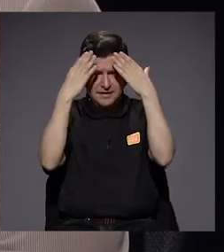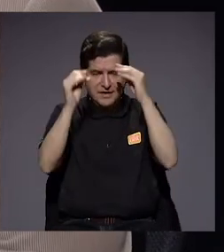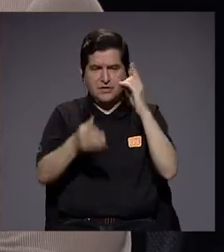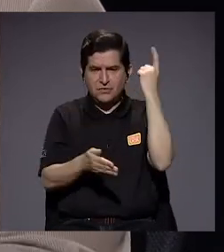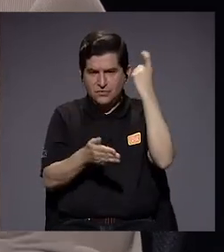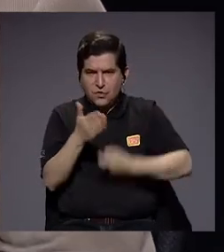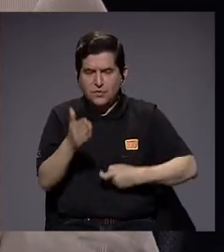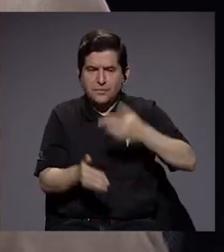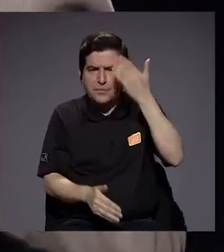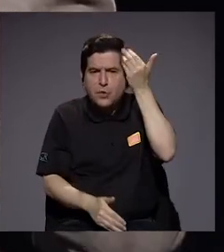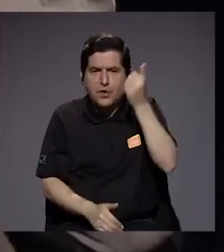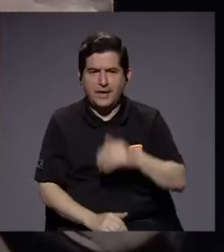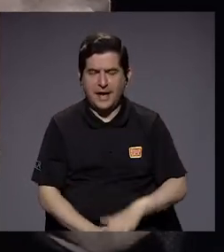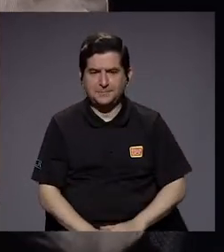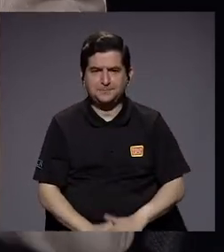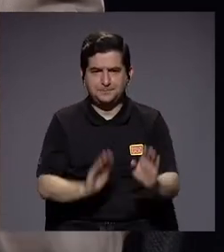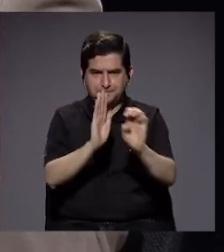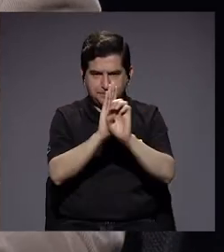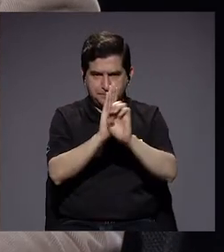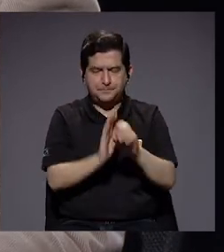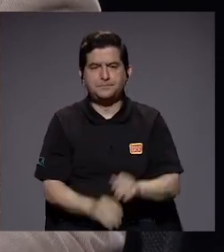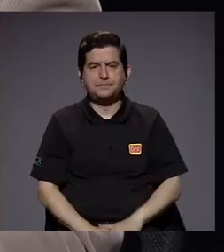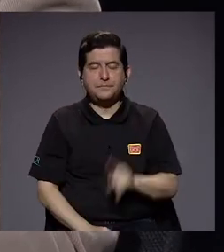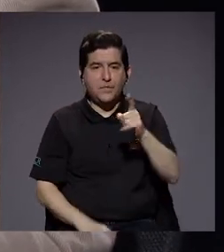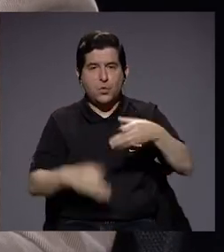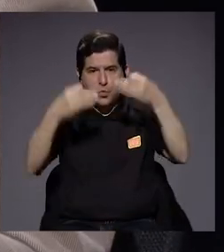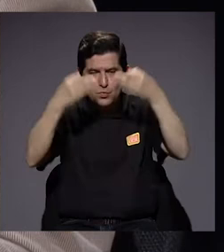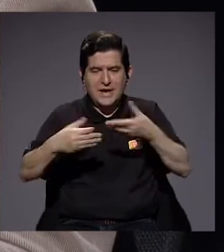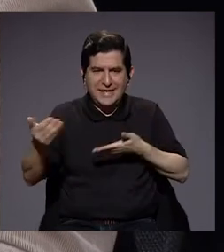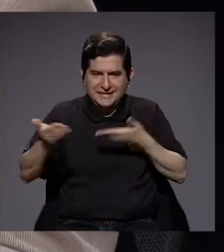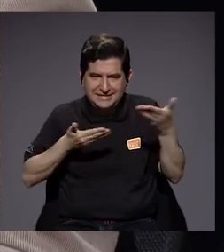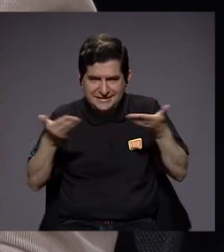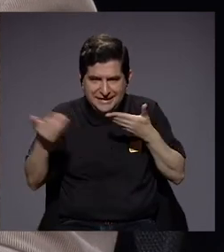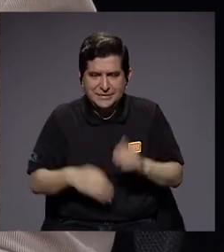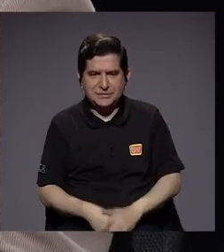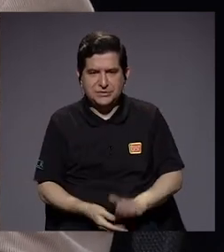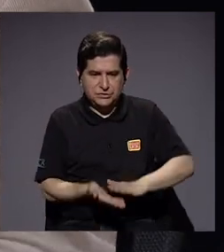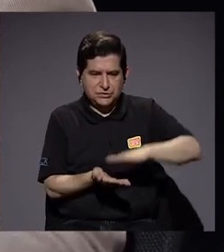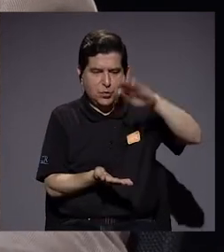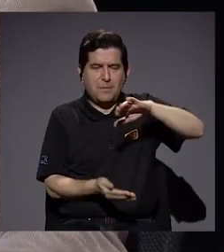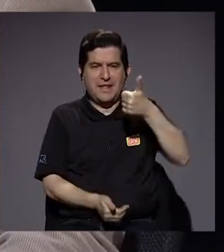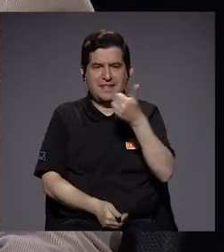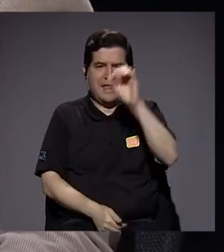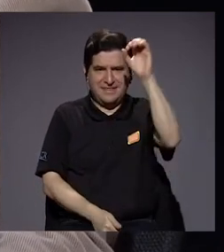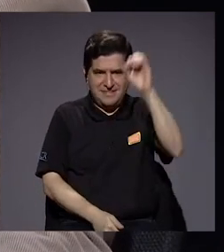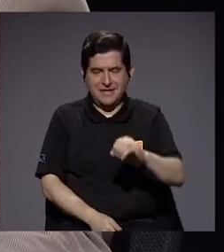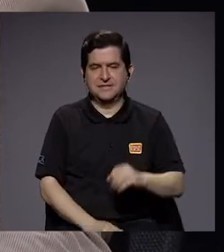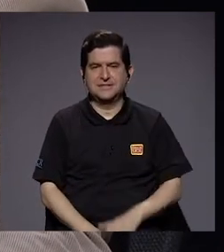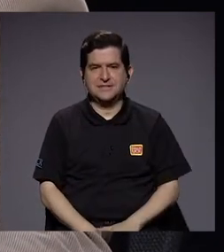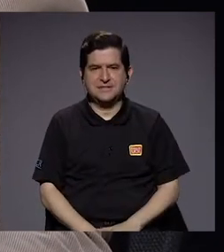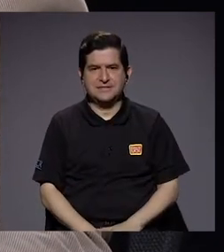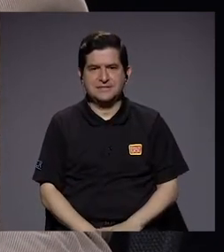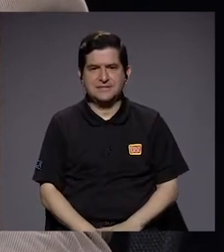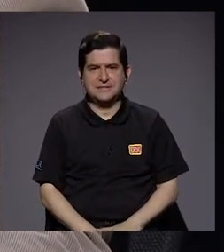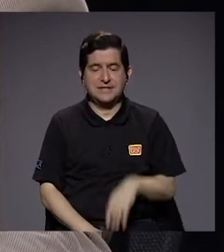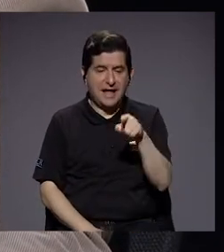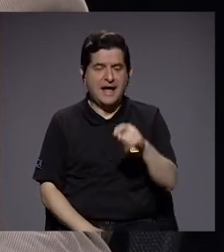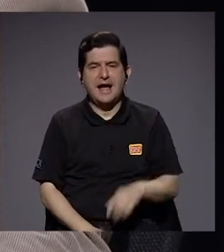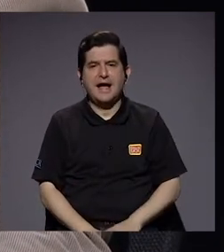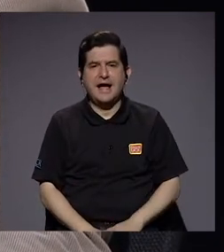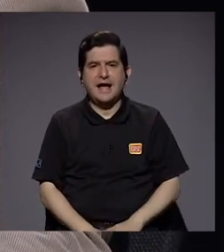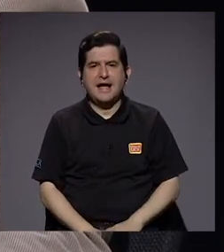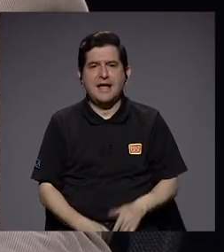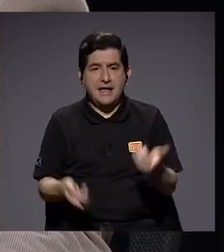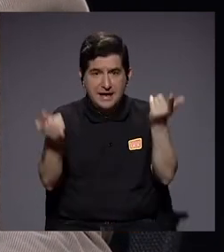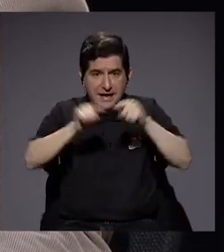datos duros. ¿Por qué? Porque, por ejemplo, una disposición de servicios se aumenta el 10% de penetración de